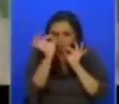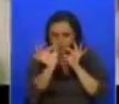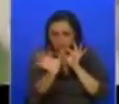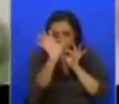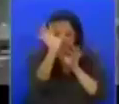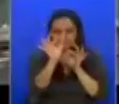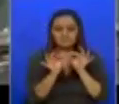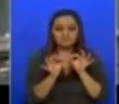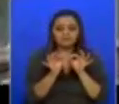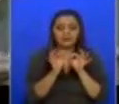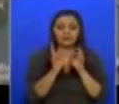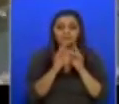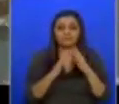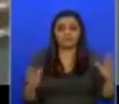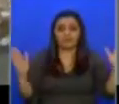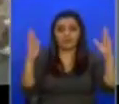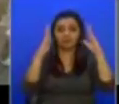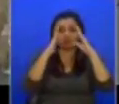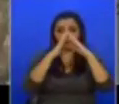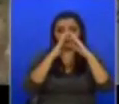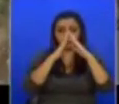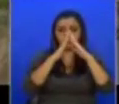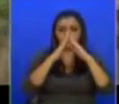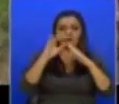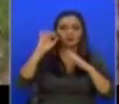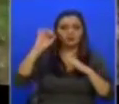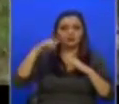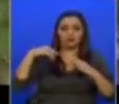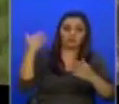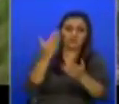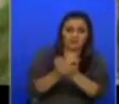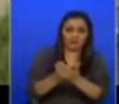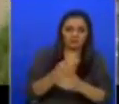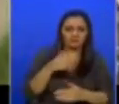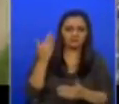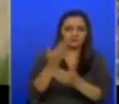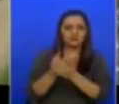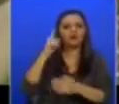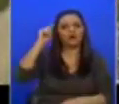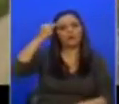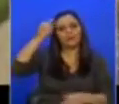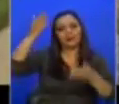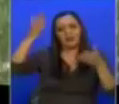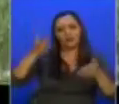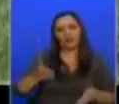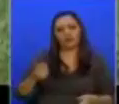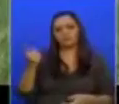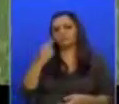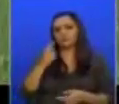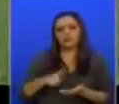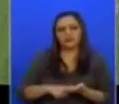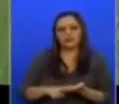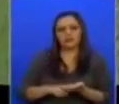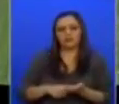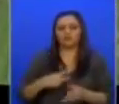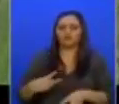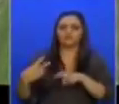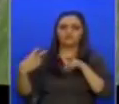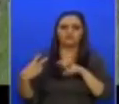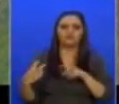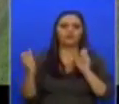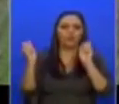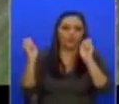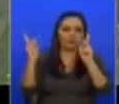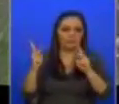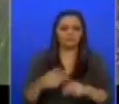entiende. Apenas llegué, la gobernadora pidió reunirse conmigo en el mismo estadio donde aterrizamos, nos reunimos en una oficinita para decirme, "Presidente, ya